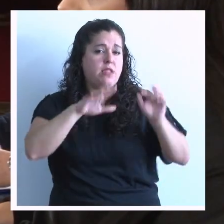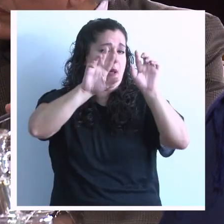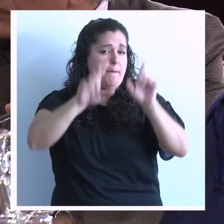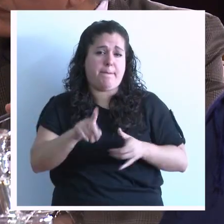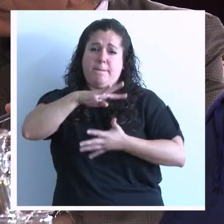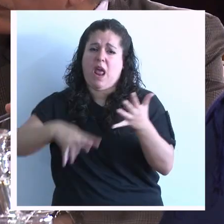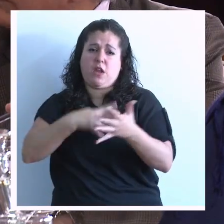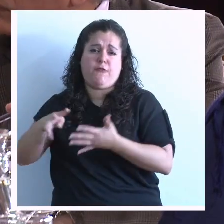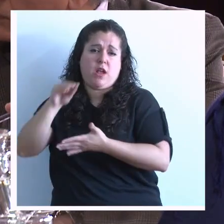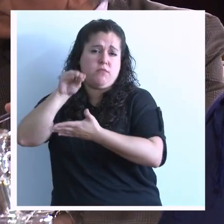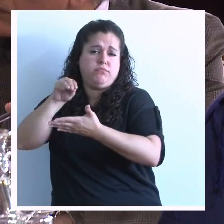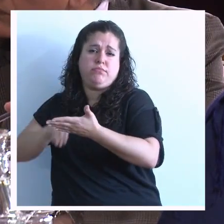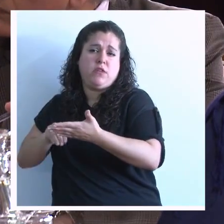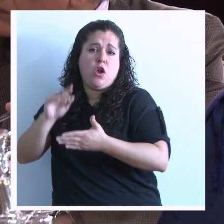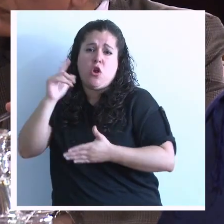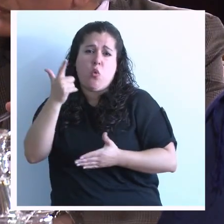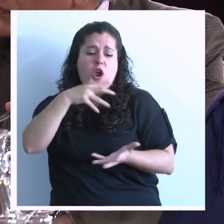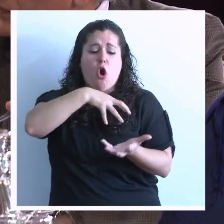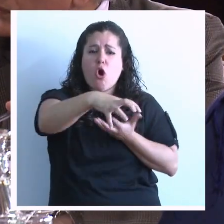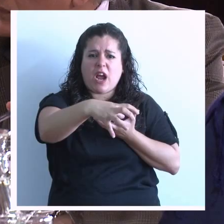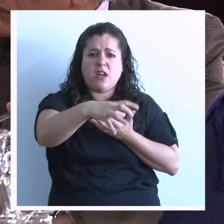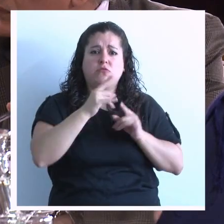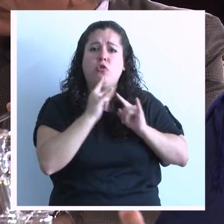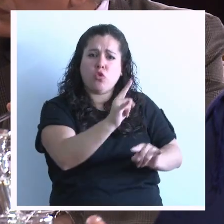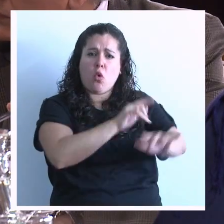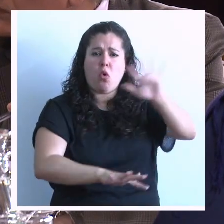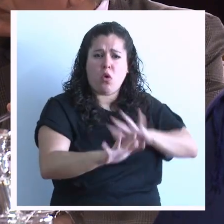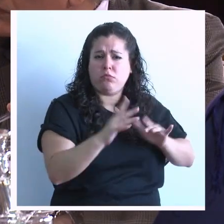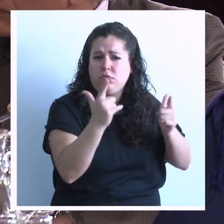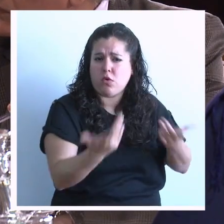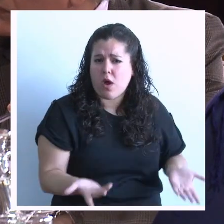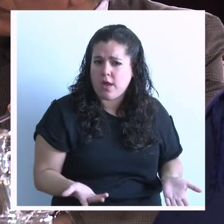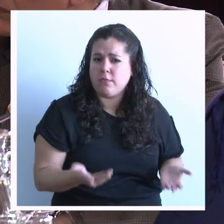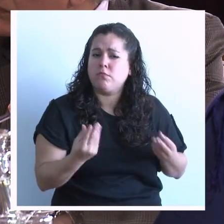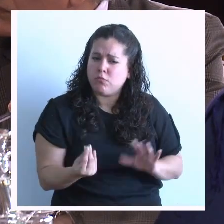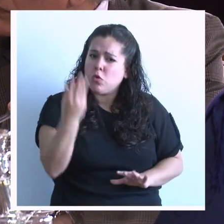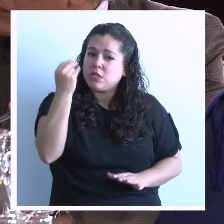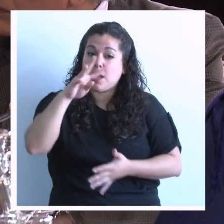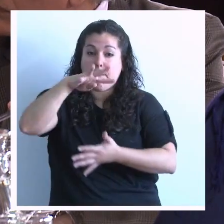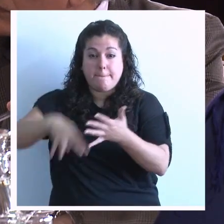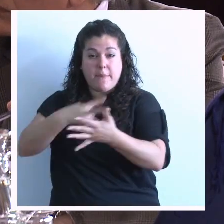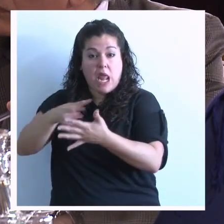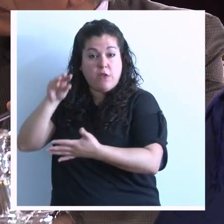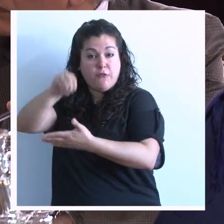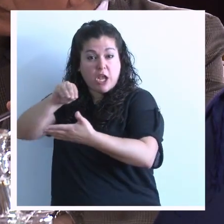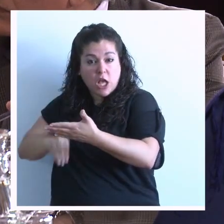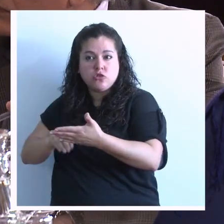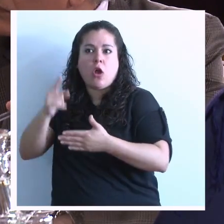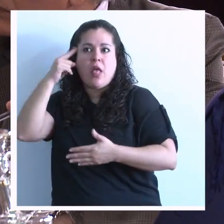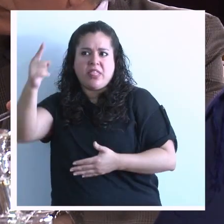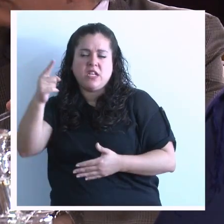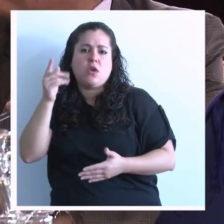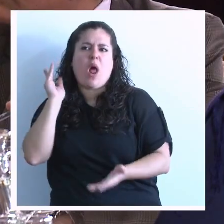Hace falta planificación y no hay un organismo que pueda planificar, ¿no? A veces la planificación se la piensa